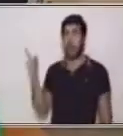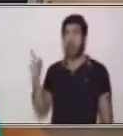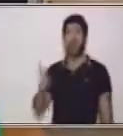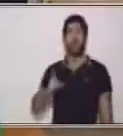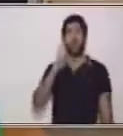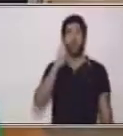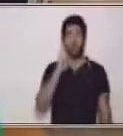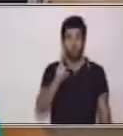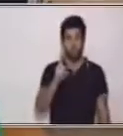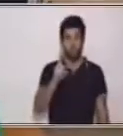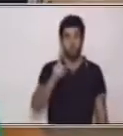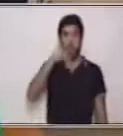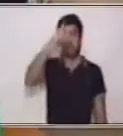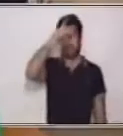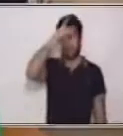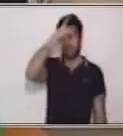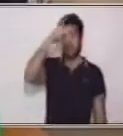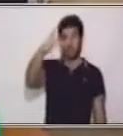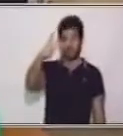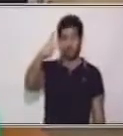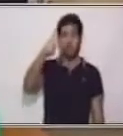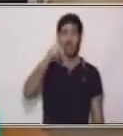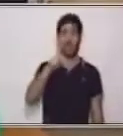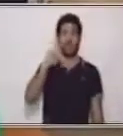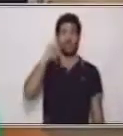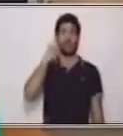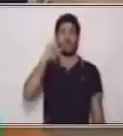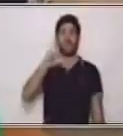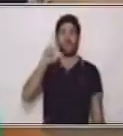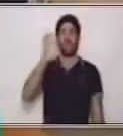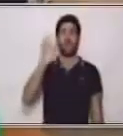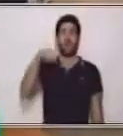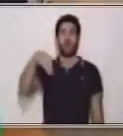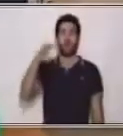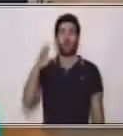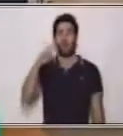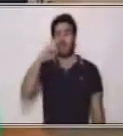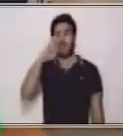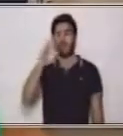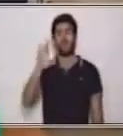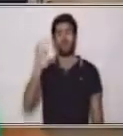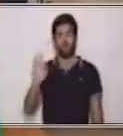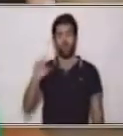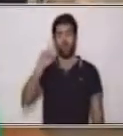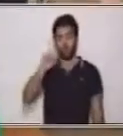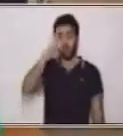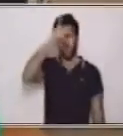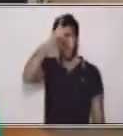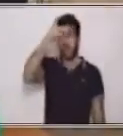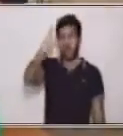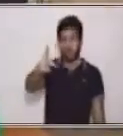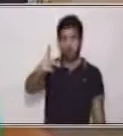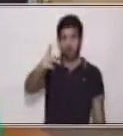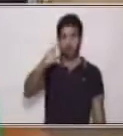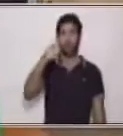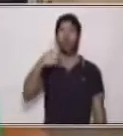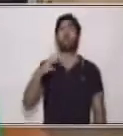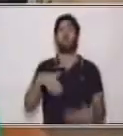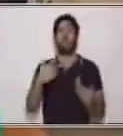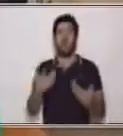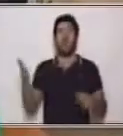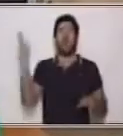kilómetro. Su abreviatura es una K y una M. El kilómetro es para medir distancias más